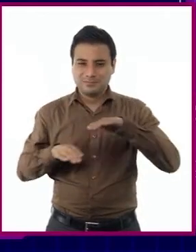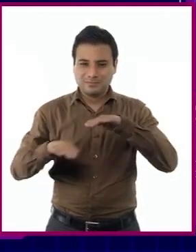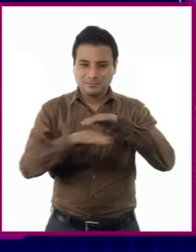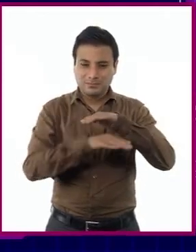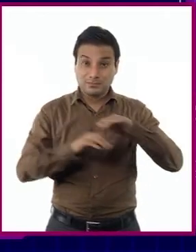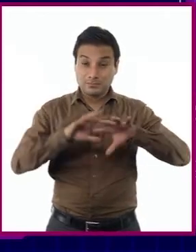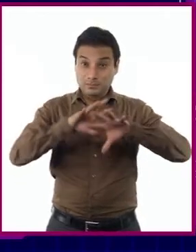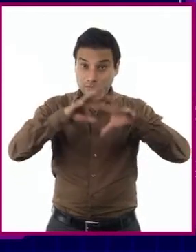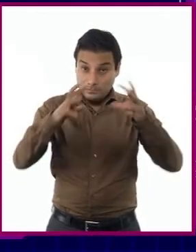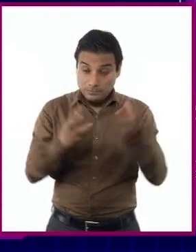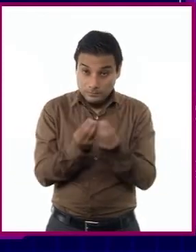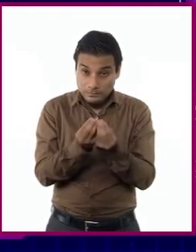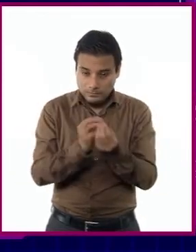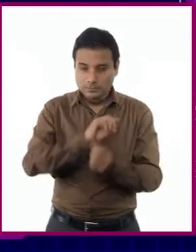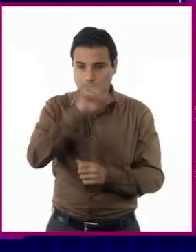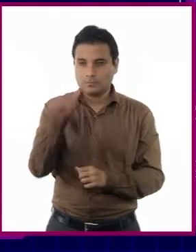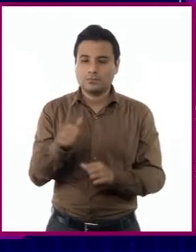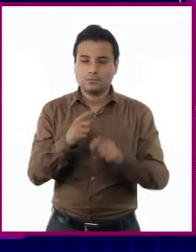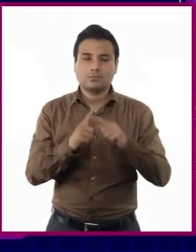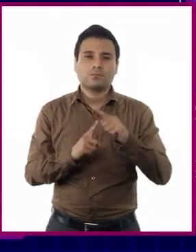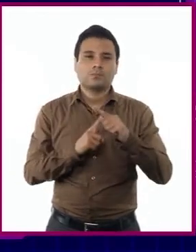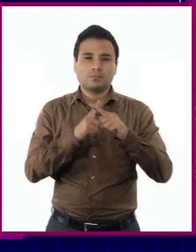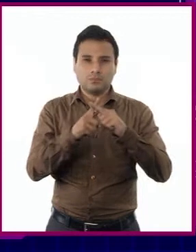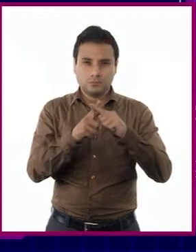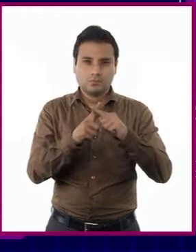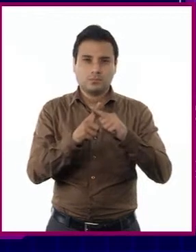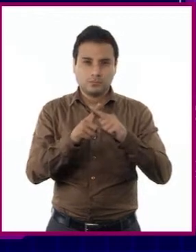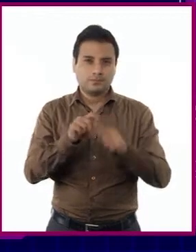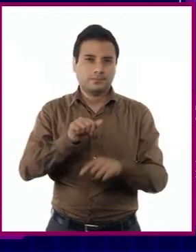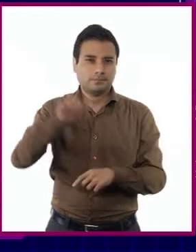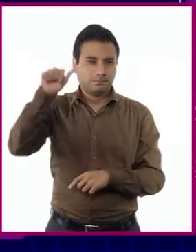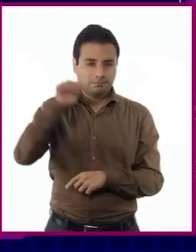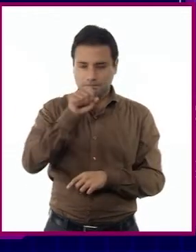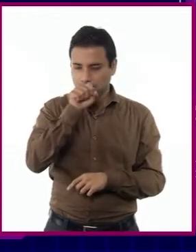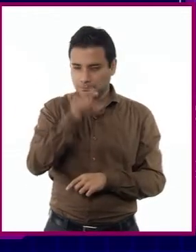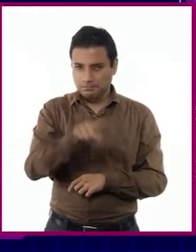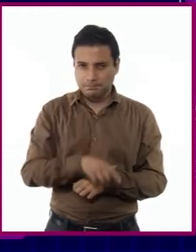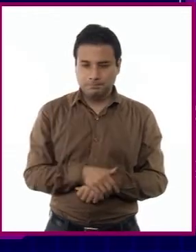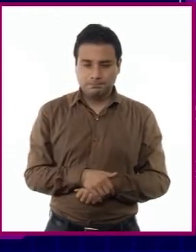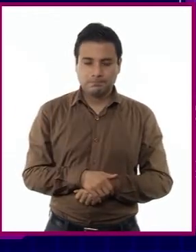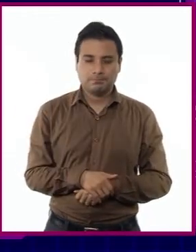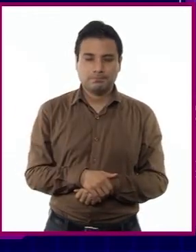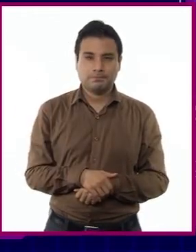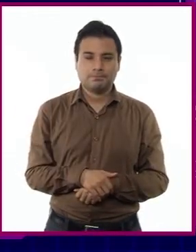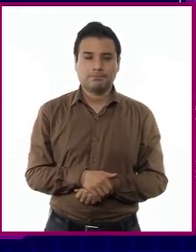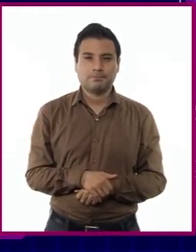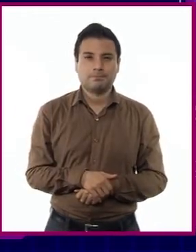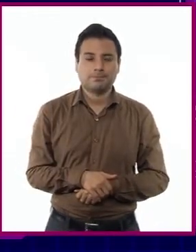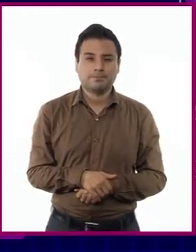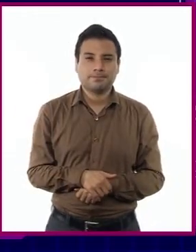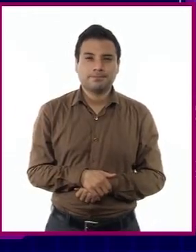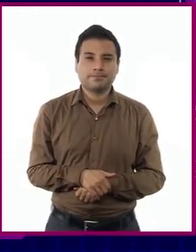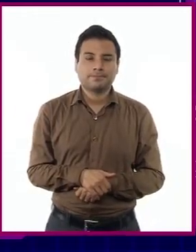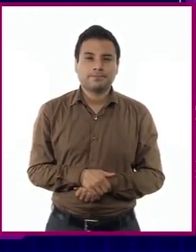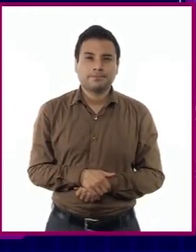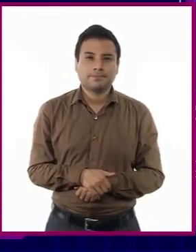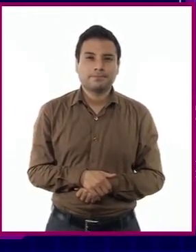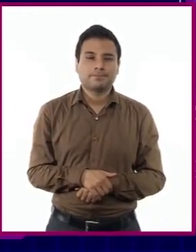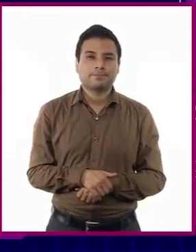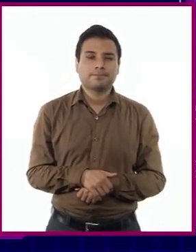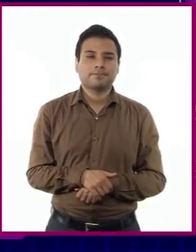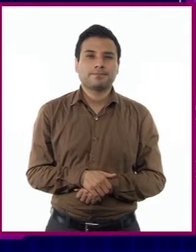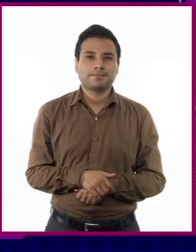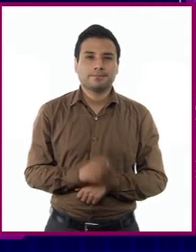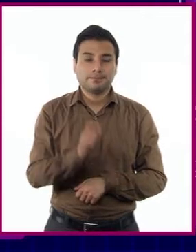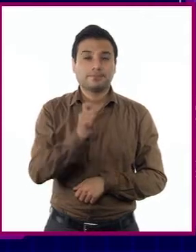multiplicar esta suma por su altura así se llega a que el